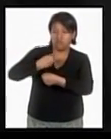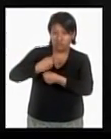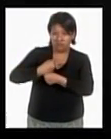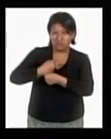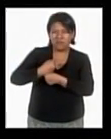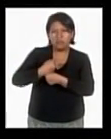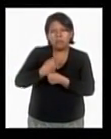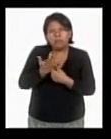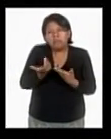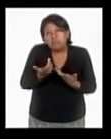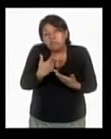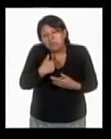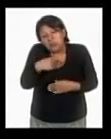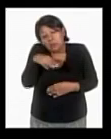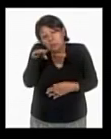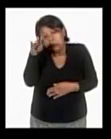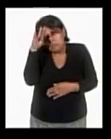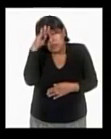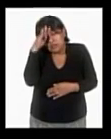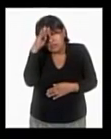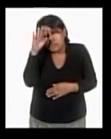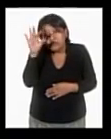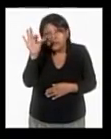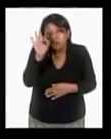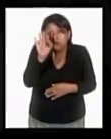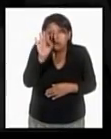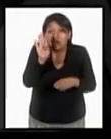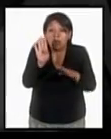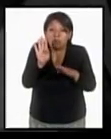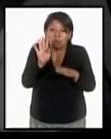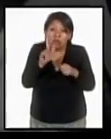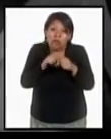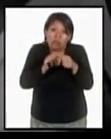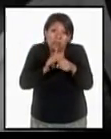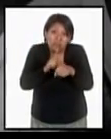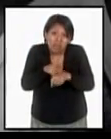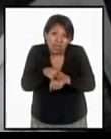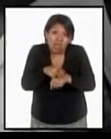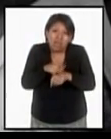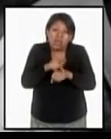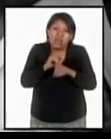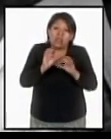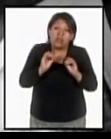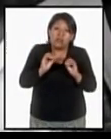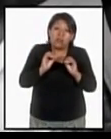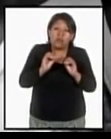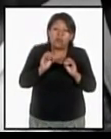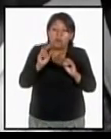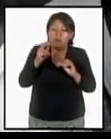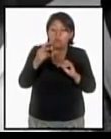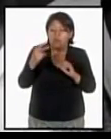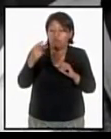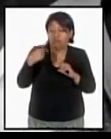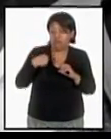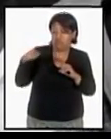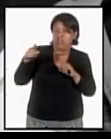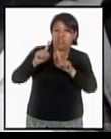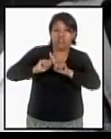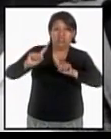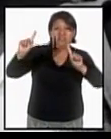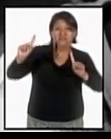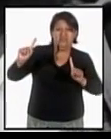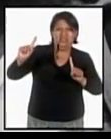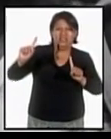yo creo que nada más por, no sé, es tanto de piel, pero vi a nosotros muy diferente, ellos cercan a nosotros